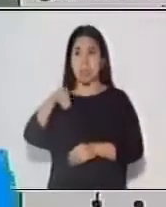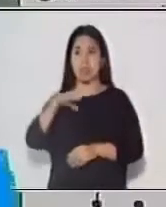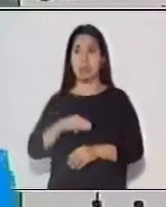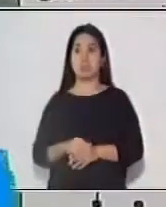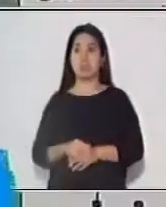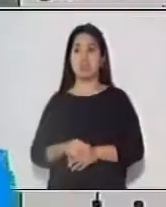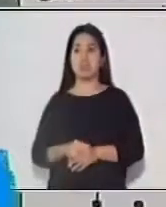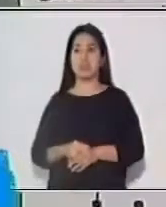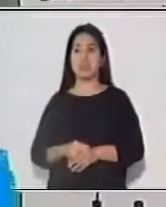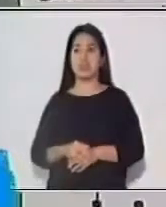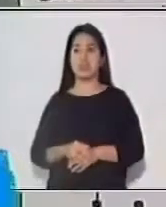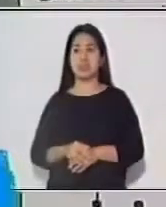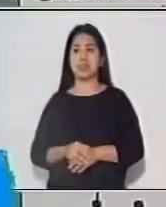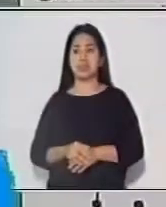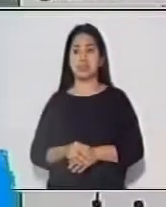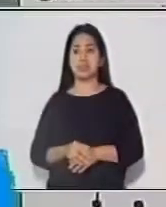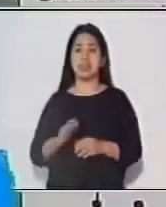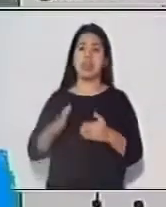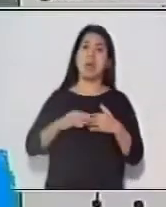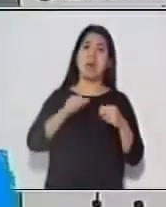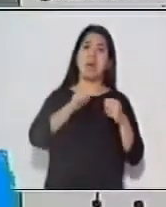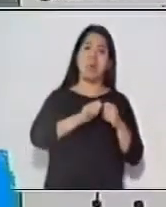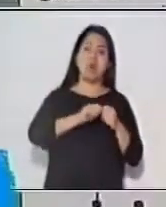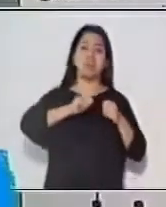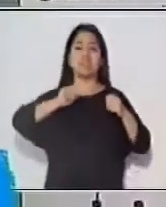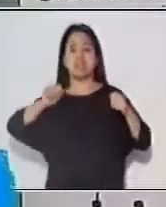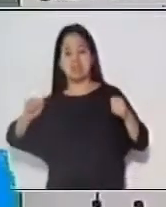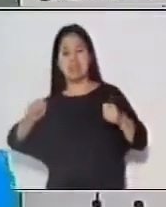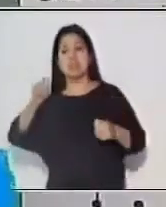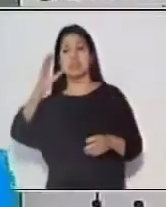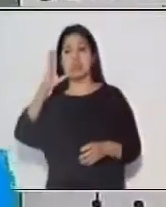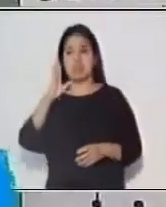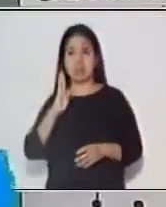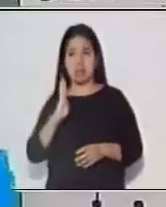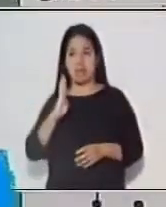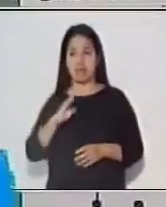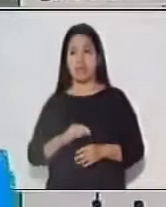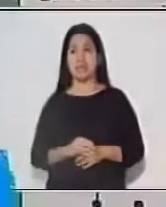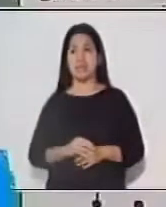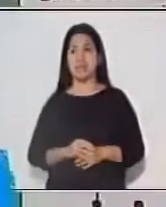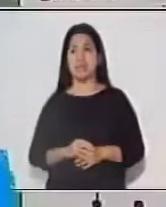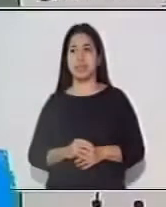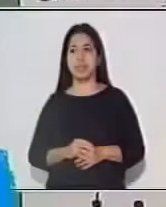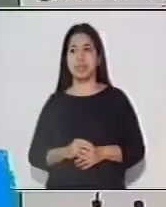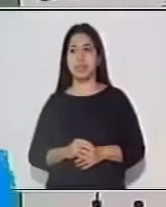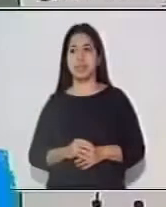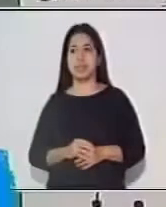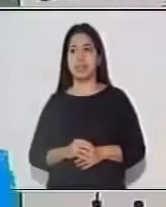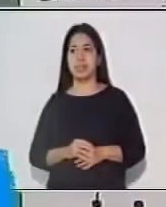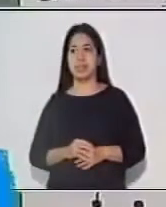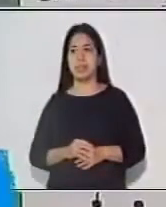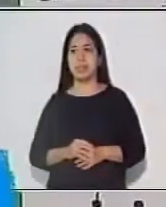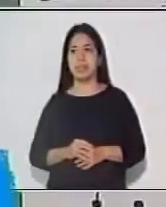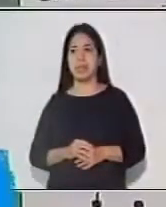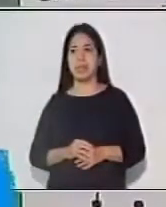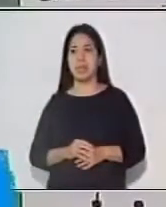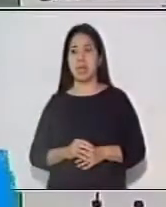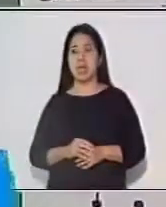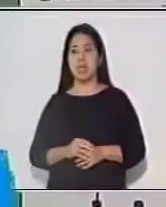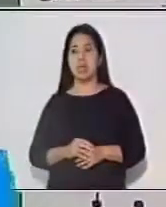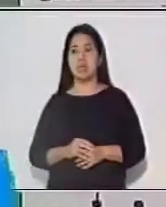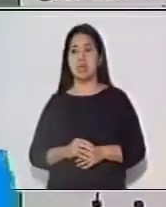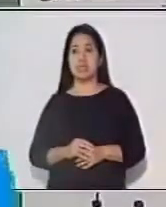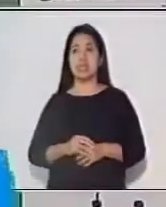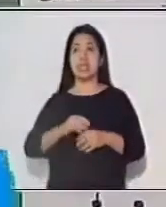Y luego, la distancia B, entonces, la distancia de 3 pies la vamos a dividir a